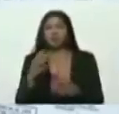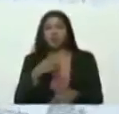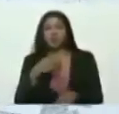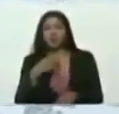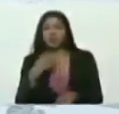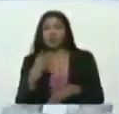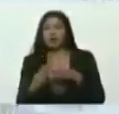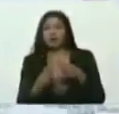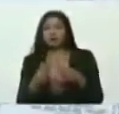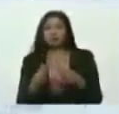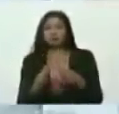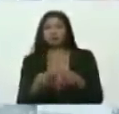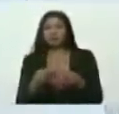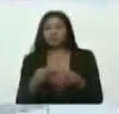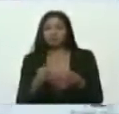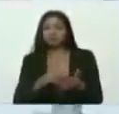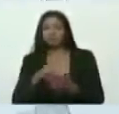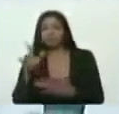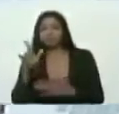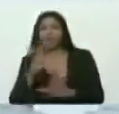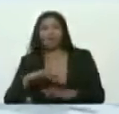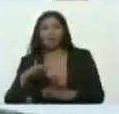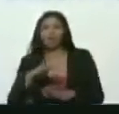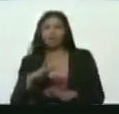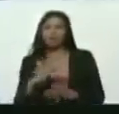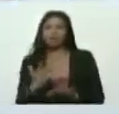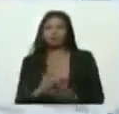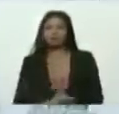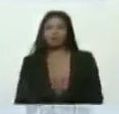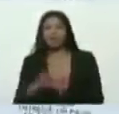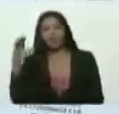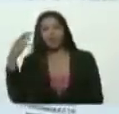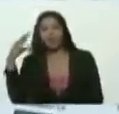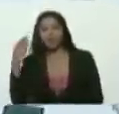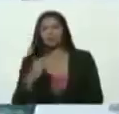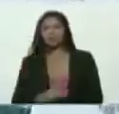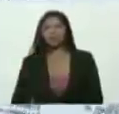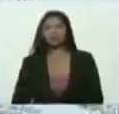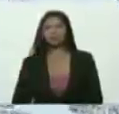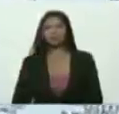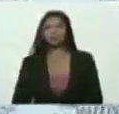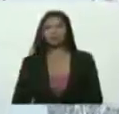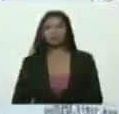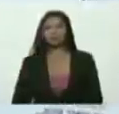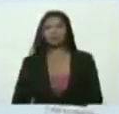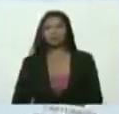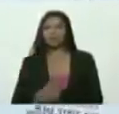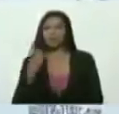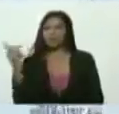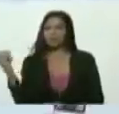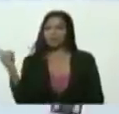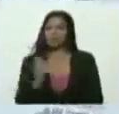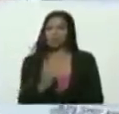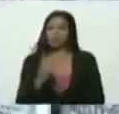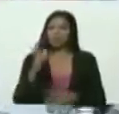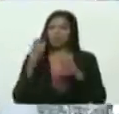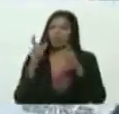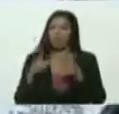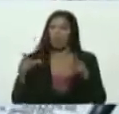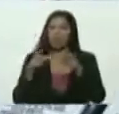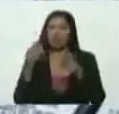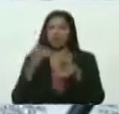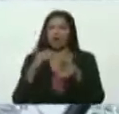bien. ¿Y se lo iban a llevar a dónde? Adivina, adivinador, a Colombia. Aparece una nueva célula, o una célula